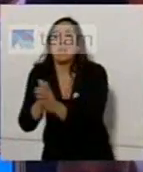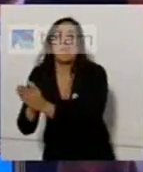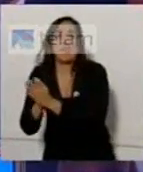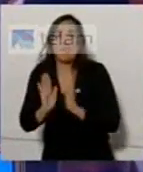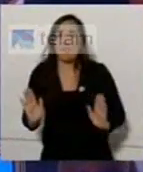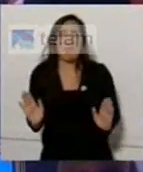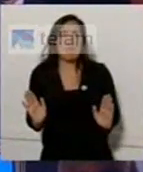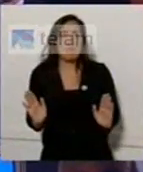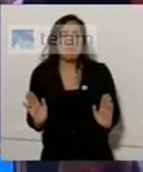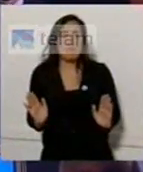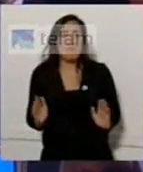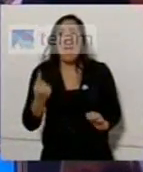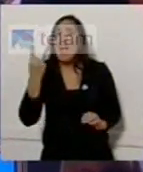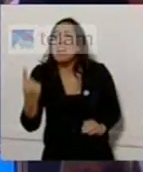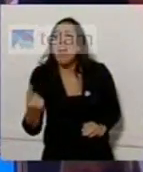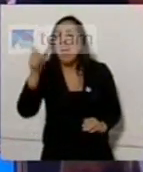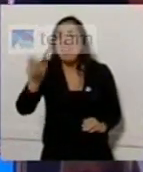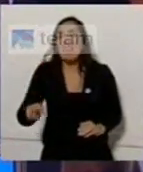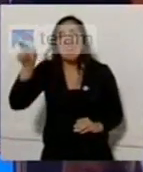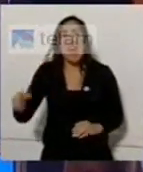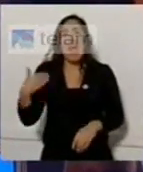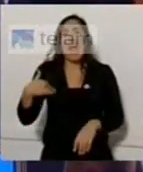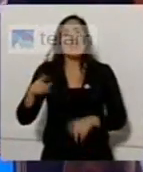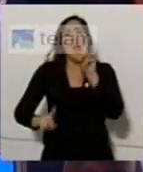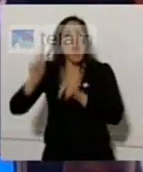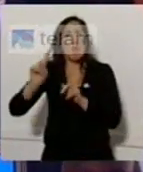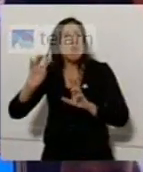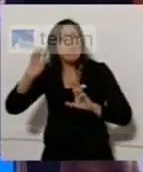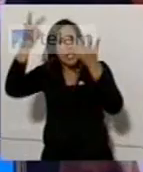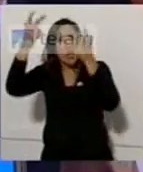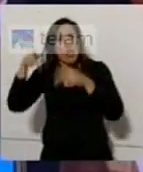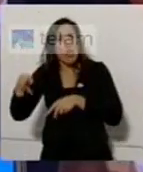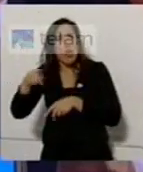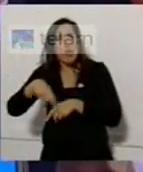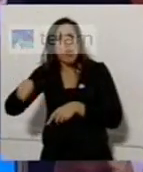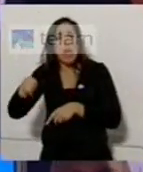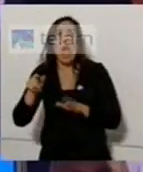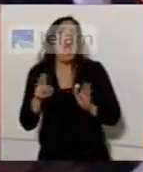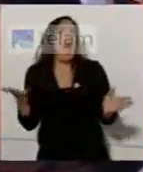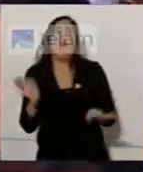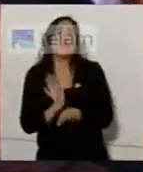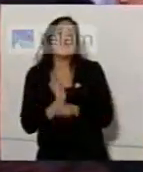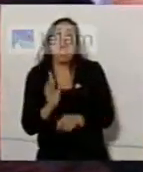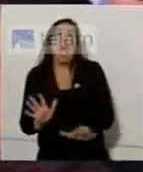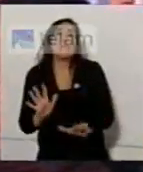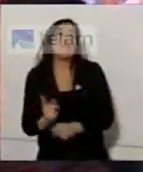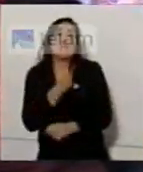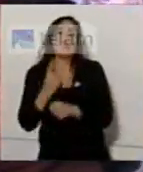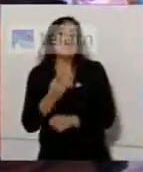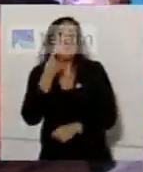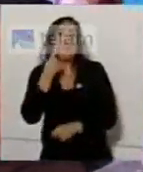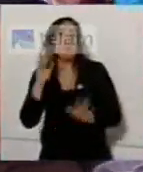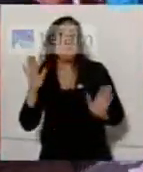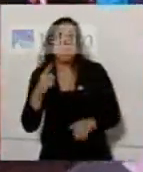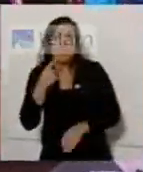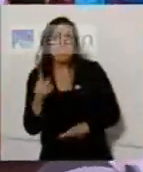les pido perdón a cada uno de esos argentinos que se enojan y dicen que así no se puede vivir más. Yo